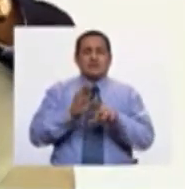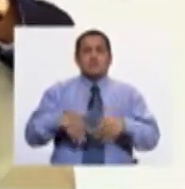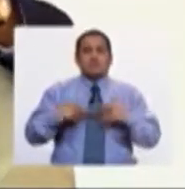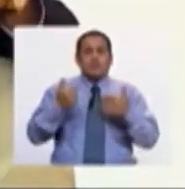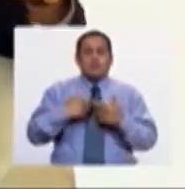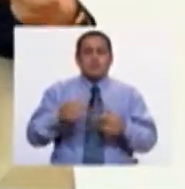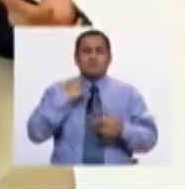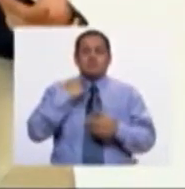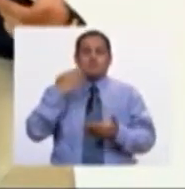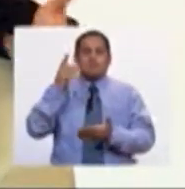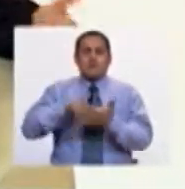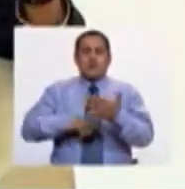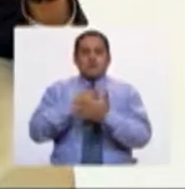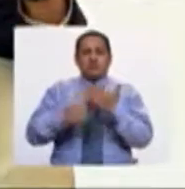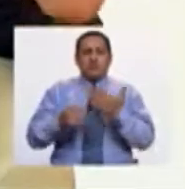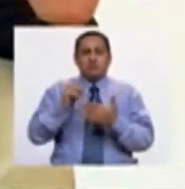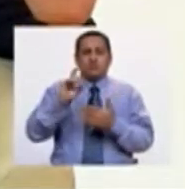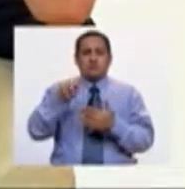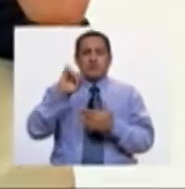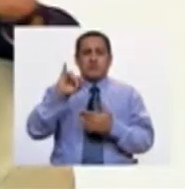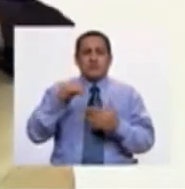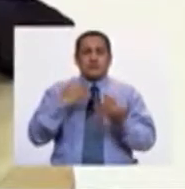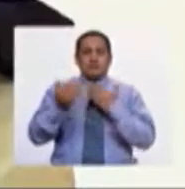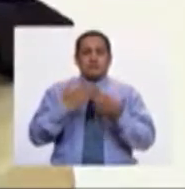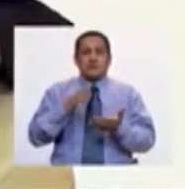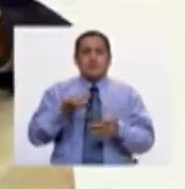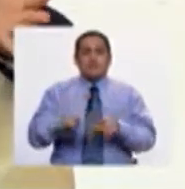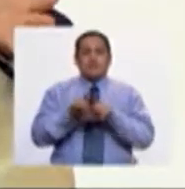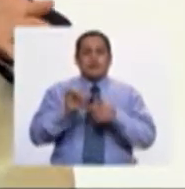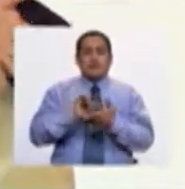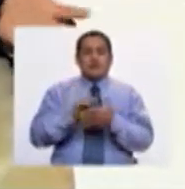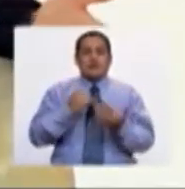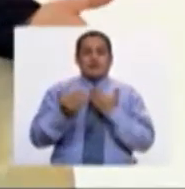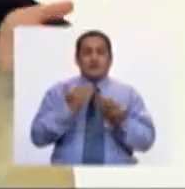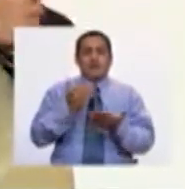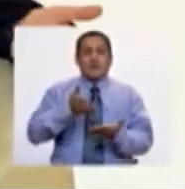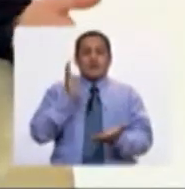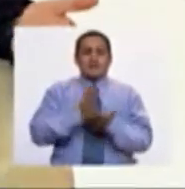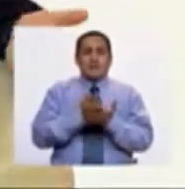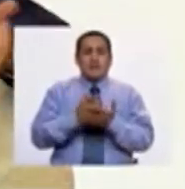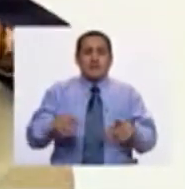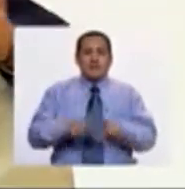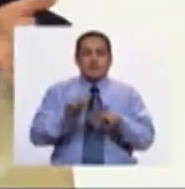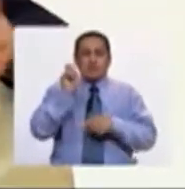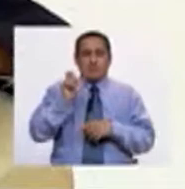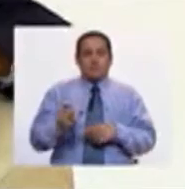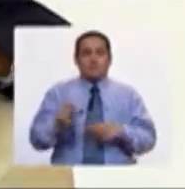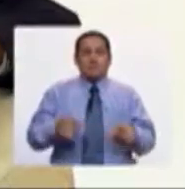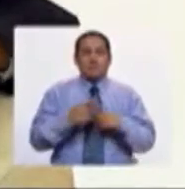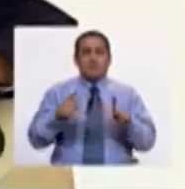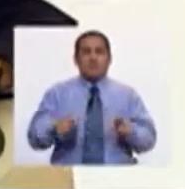puede privar de efectos a su DNI, de tal manera que esa es la manera de sancionar al